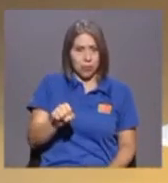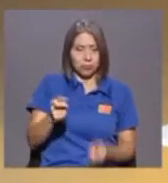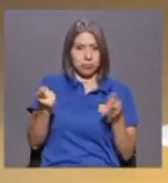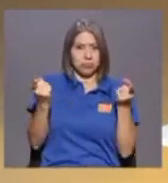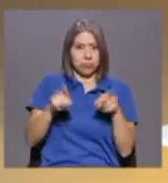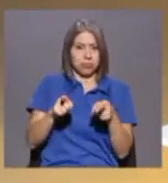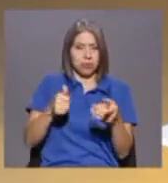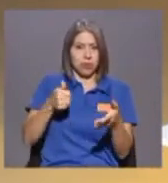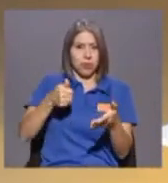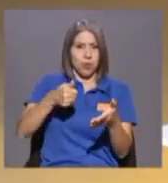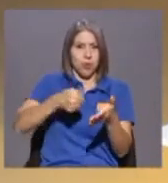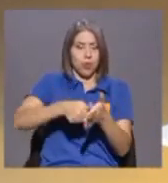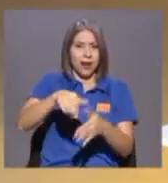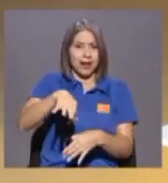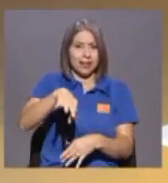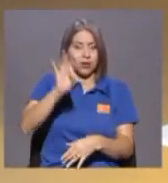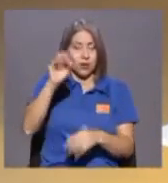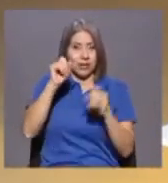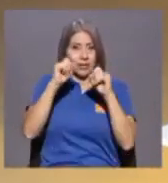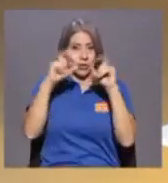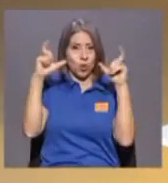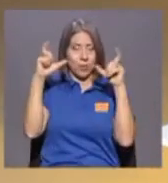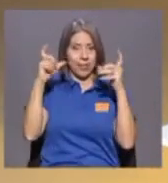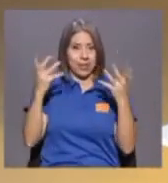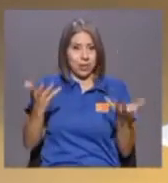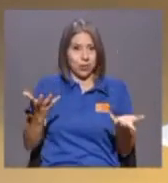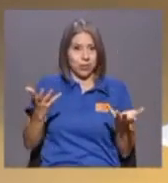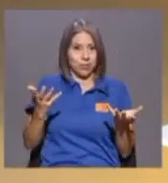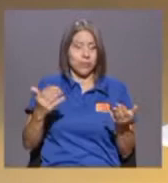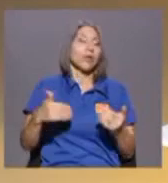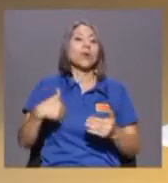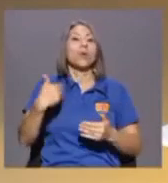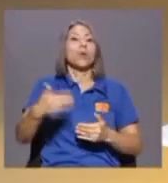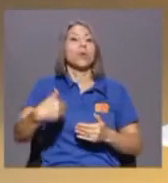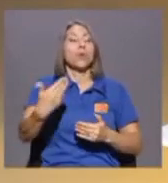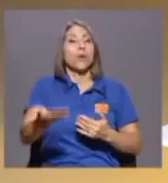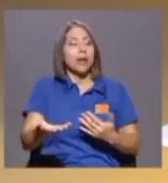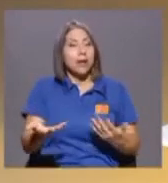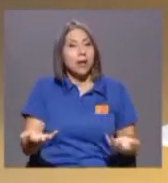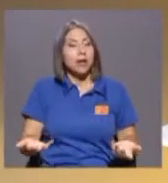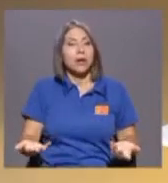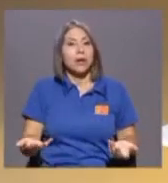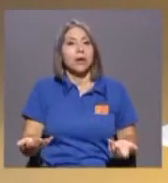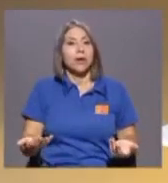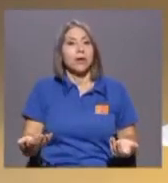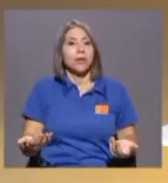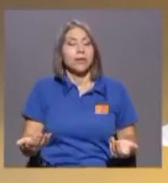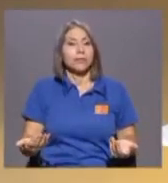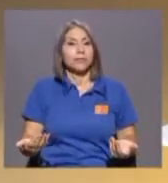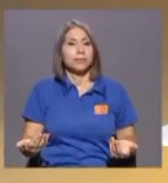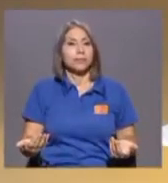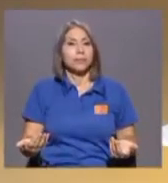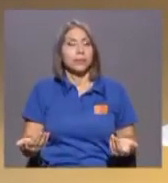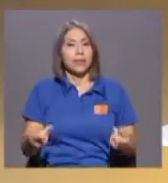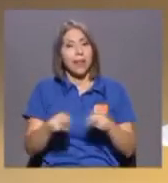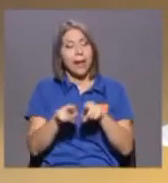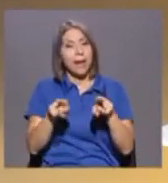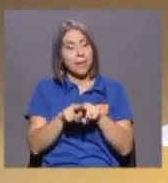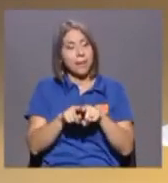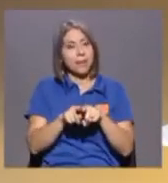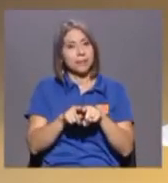sin adjetivo, porque ¿para qué? Luego se había dado la